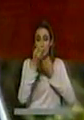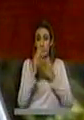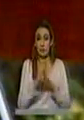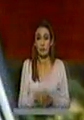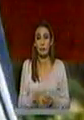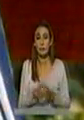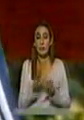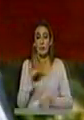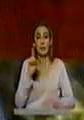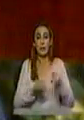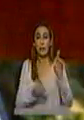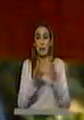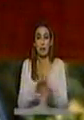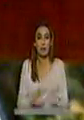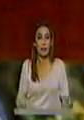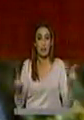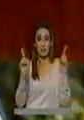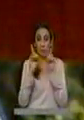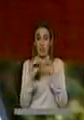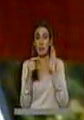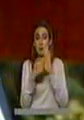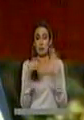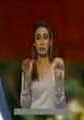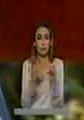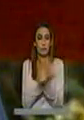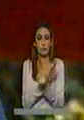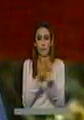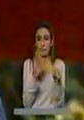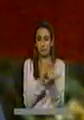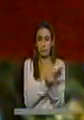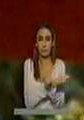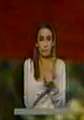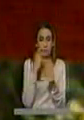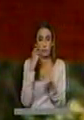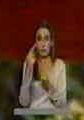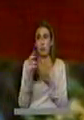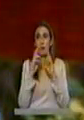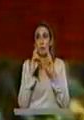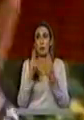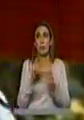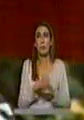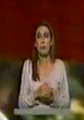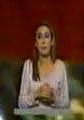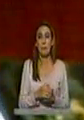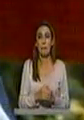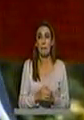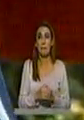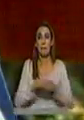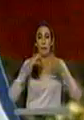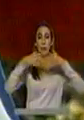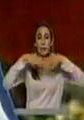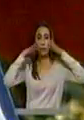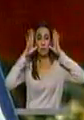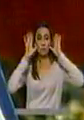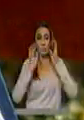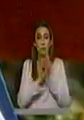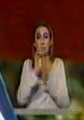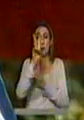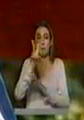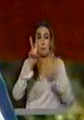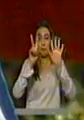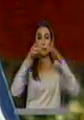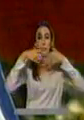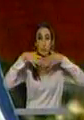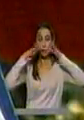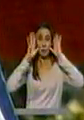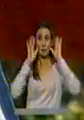veces decir los números para que vean la magnitud y los resultados maravillosos que se ha conseguido. En el mes de diciembre, el 27 de diciembre,